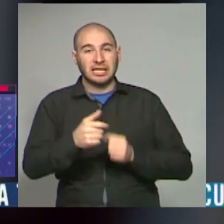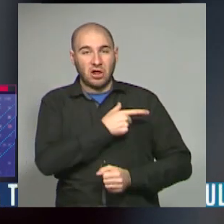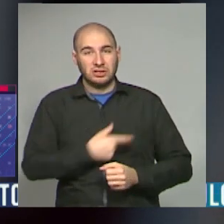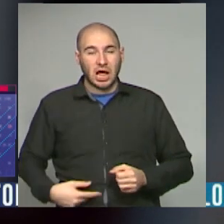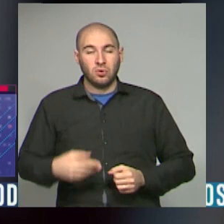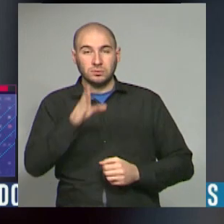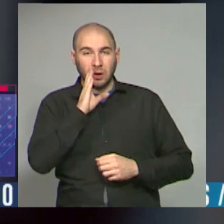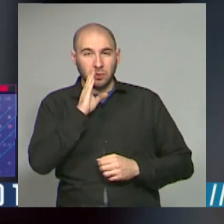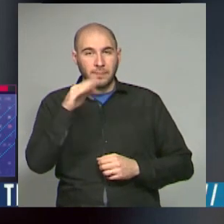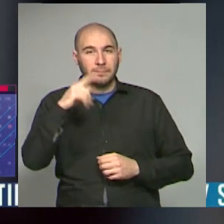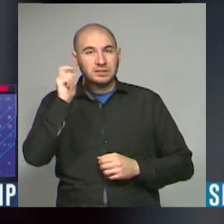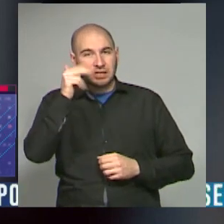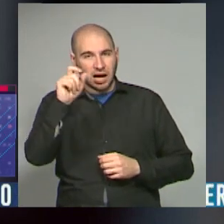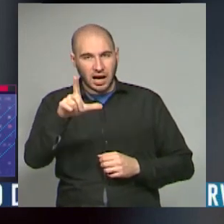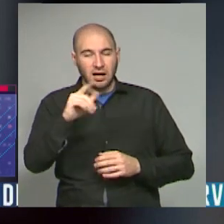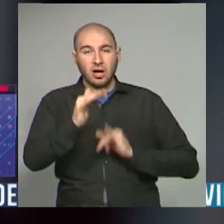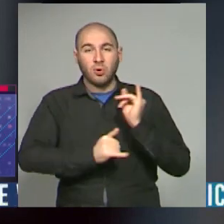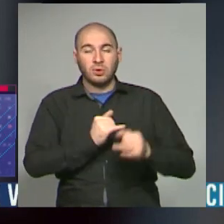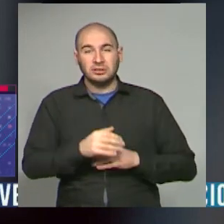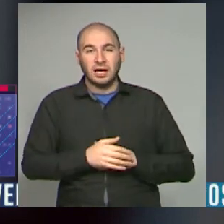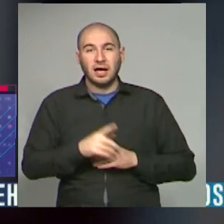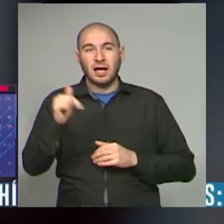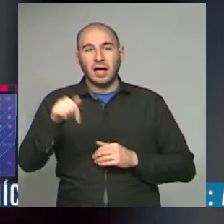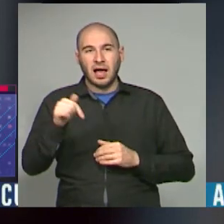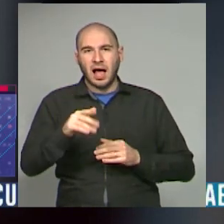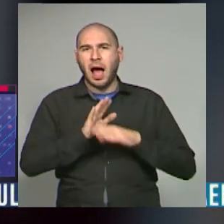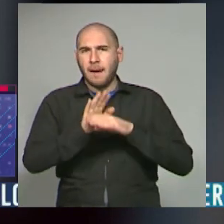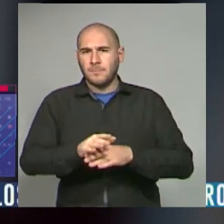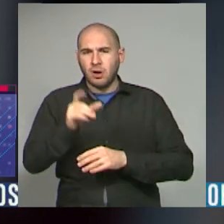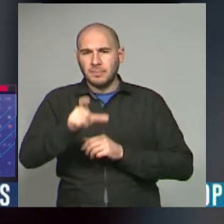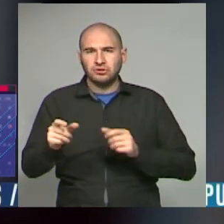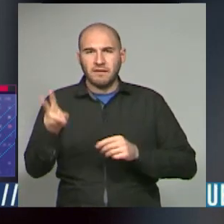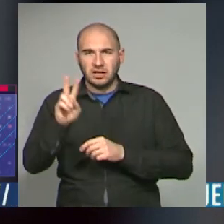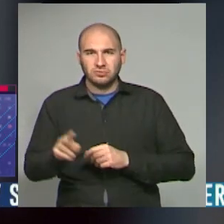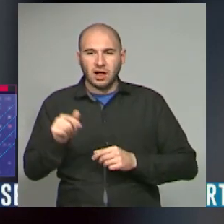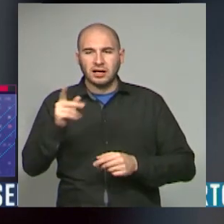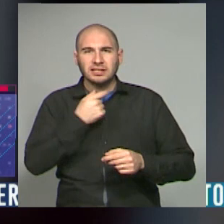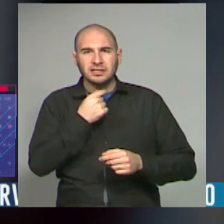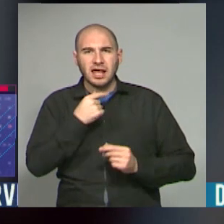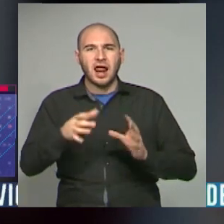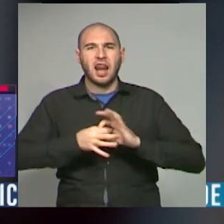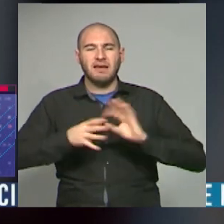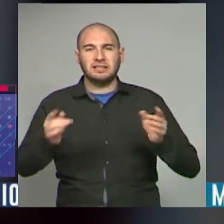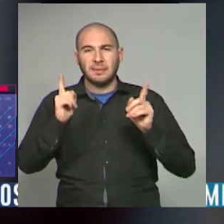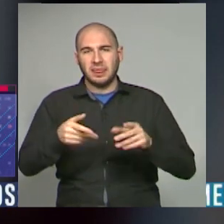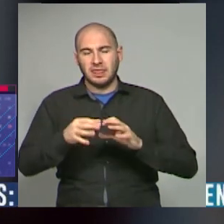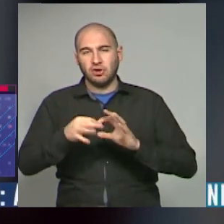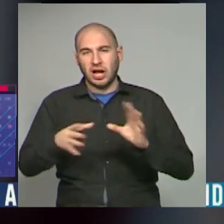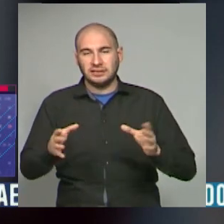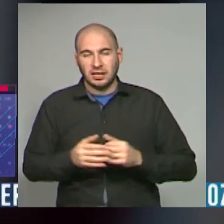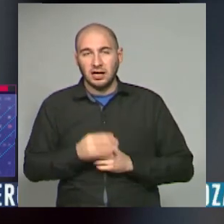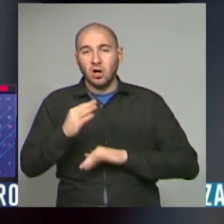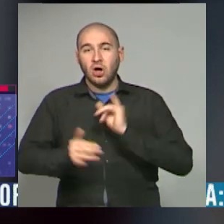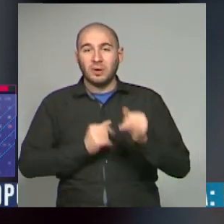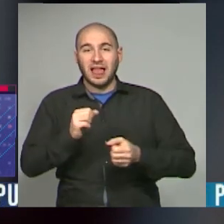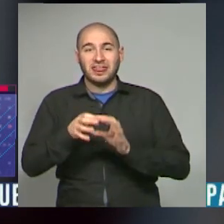Estado estadounidense Mike Pompeo dijo que Washington apoya completamente a los venezolanos en su búsqueda por la libertad y la democracia, y